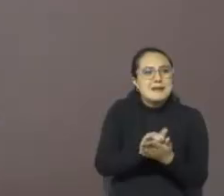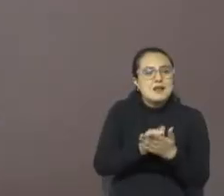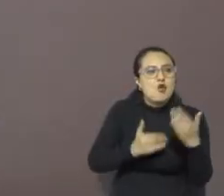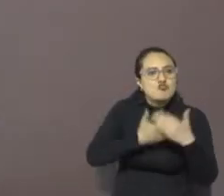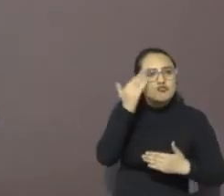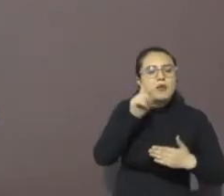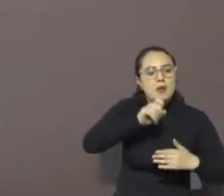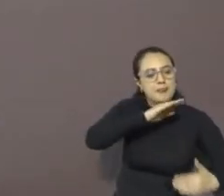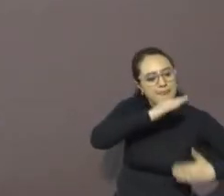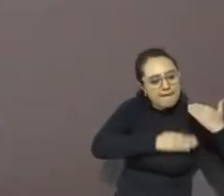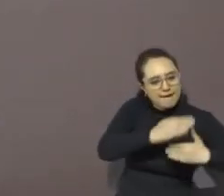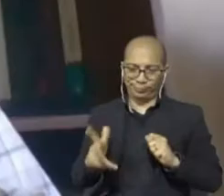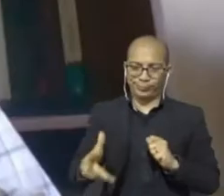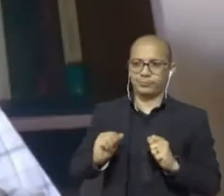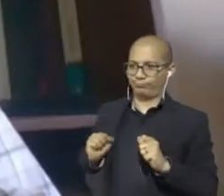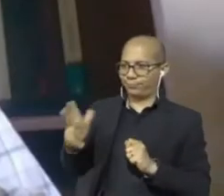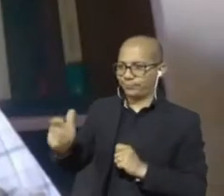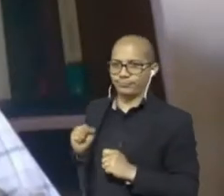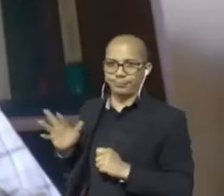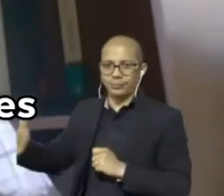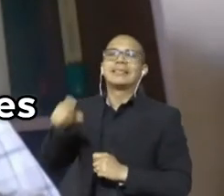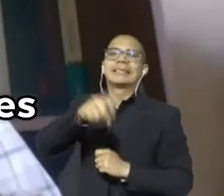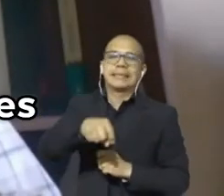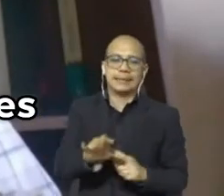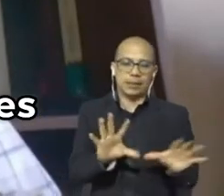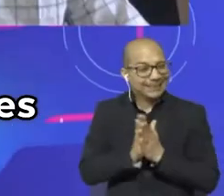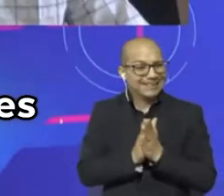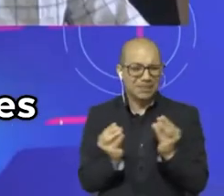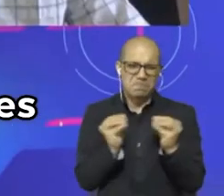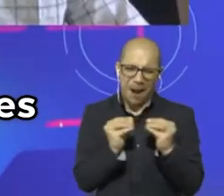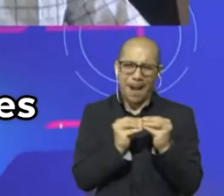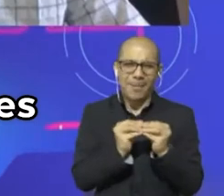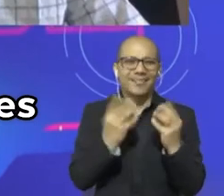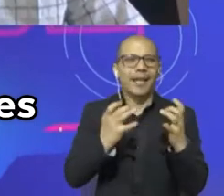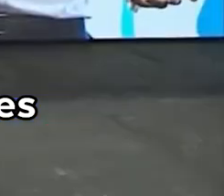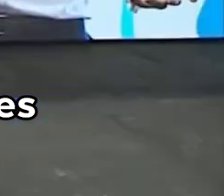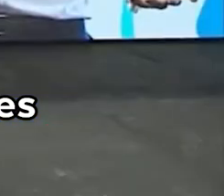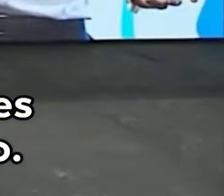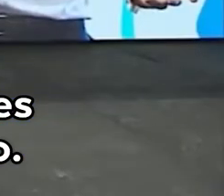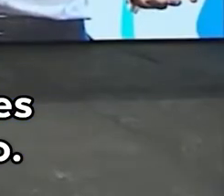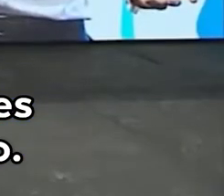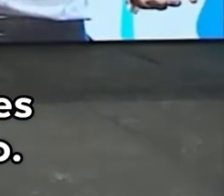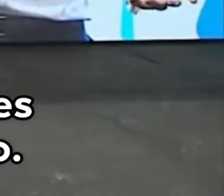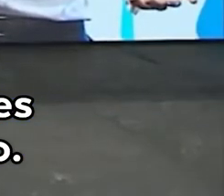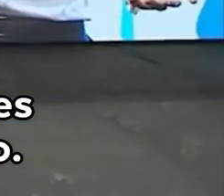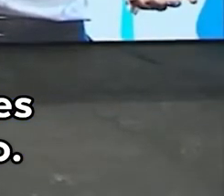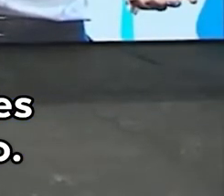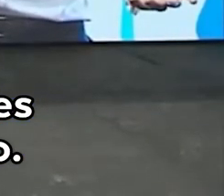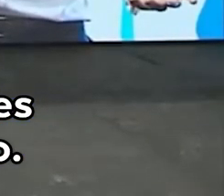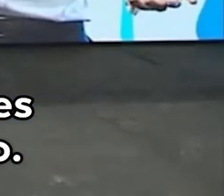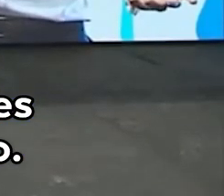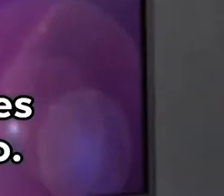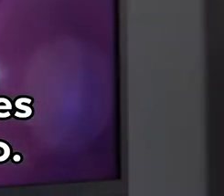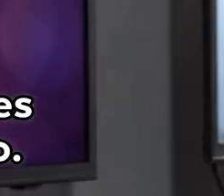Hemos tenido apoyo de la industria, de la academia, de la gente, recogiendo todas esas recomendaciones, observaciones para tener, por supuesto,